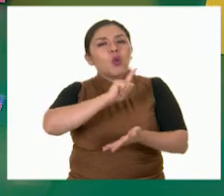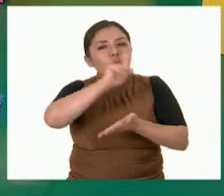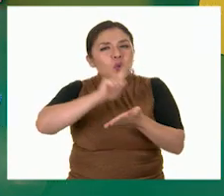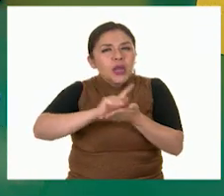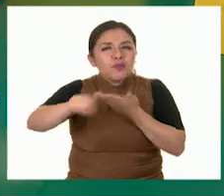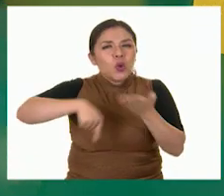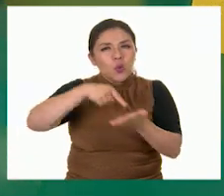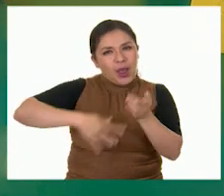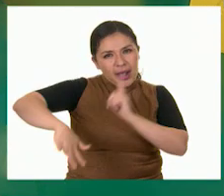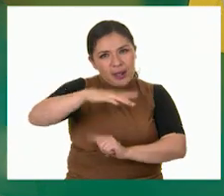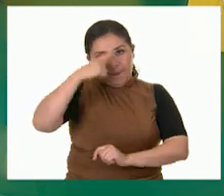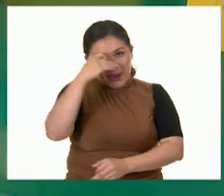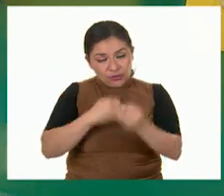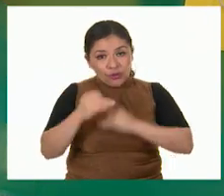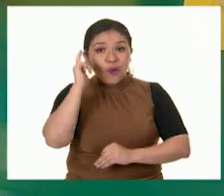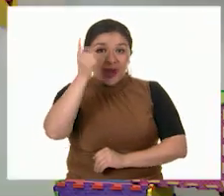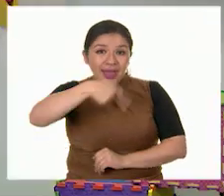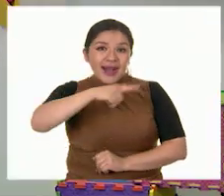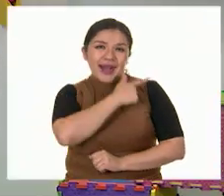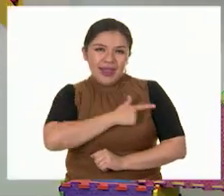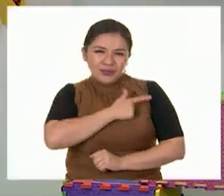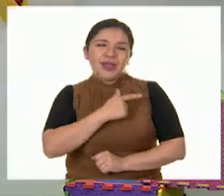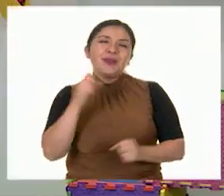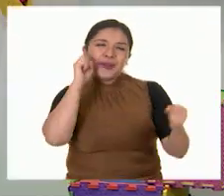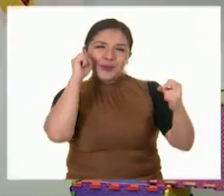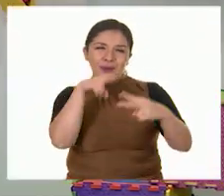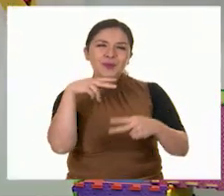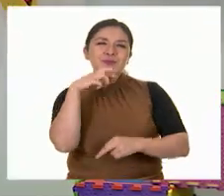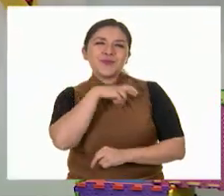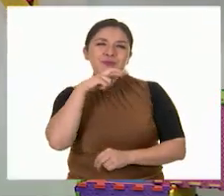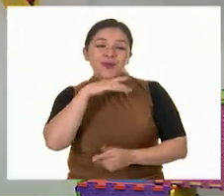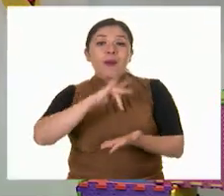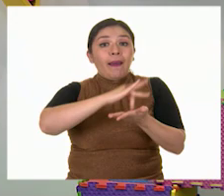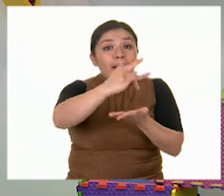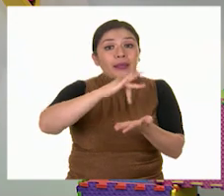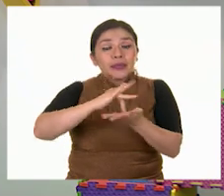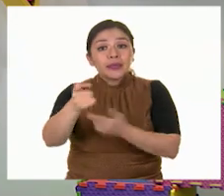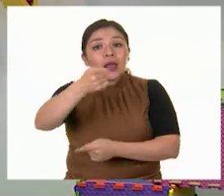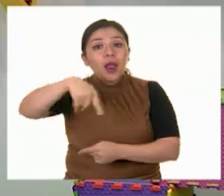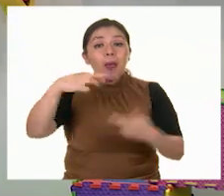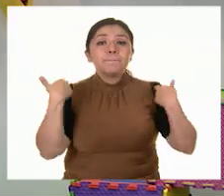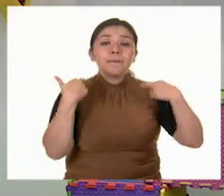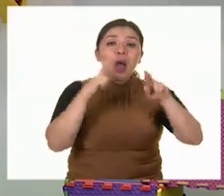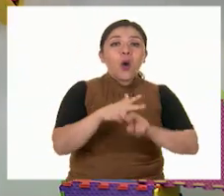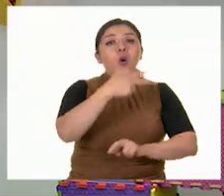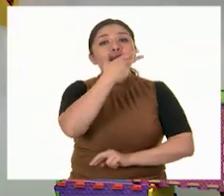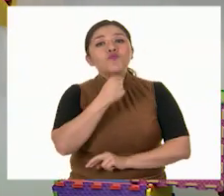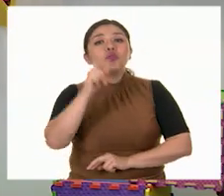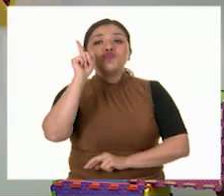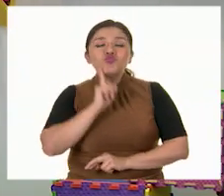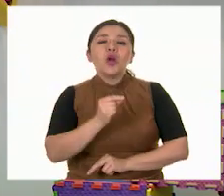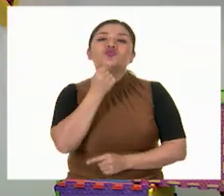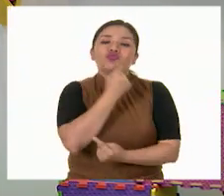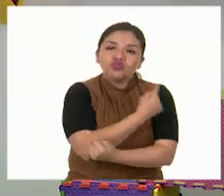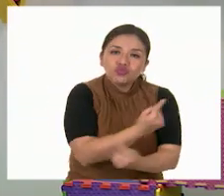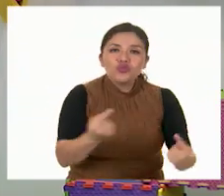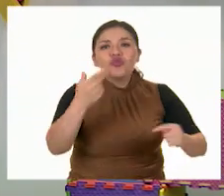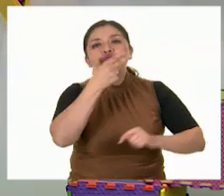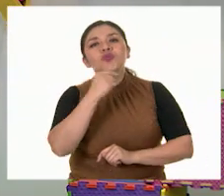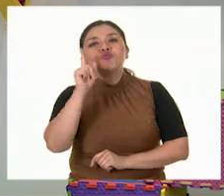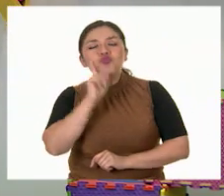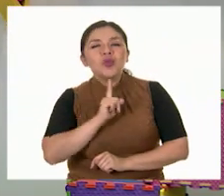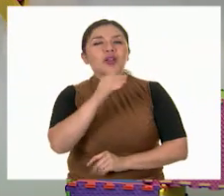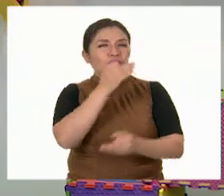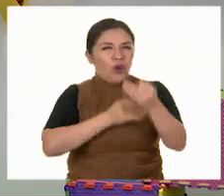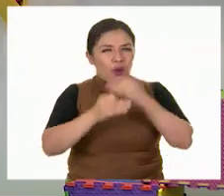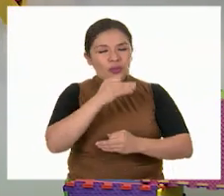disfrutado tanto como nosotros. Hasta pronto y vive saludablemente. También agradecemos a las maestras, a las niñas, a los niños, los maestros,